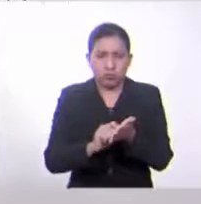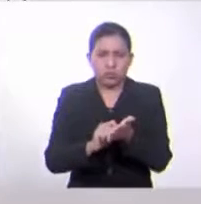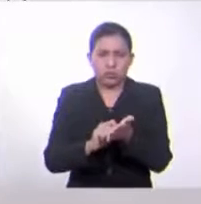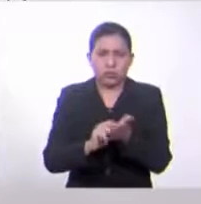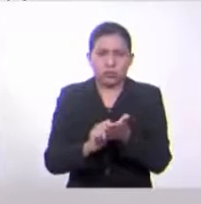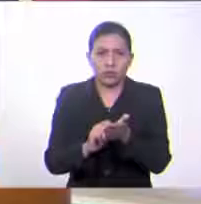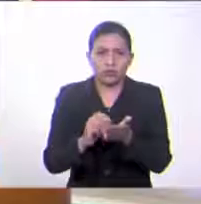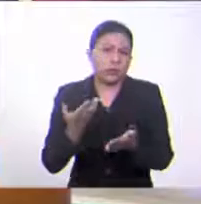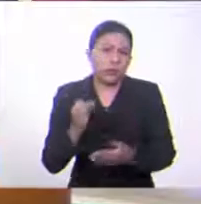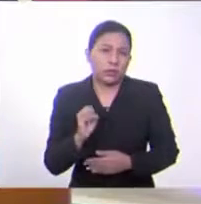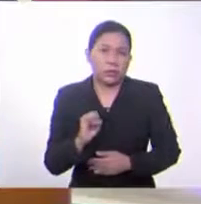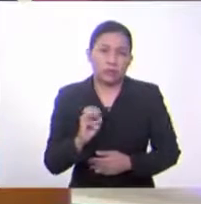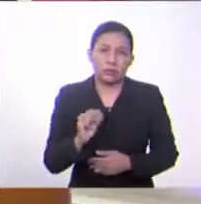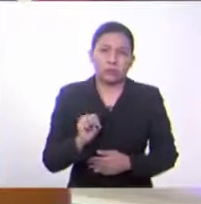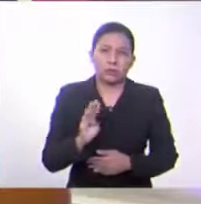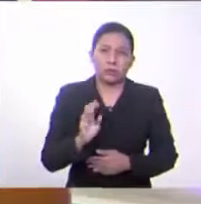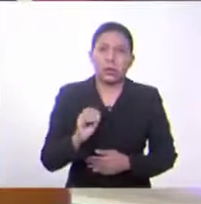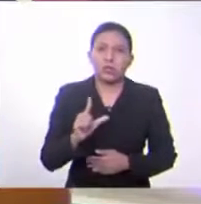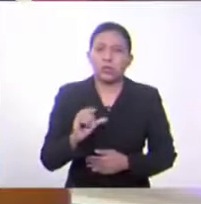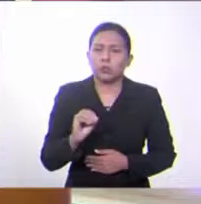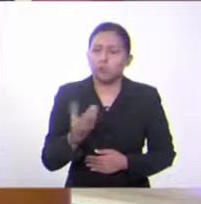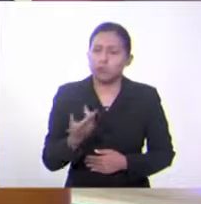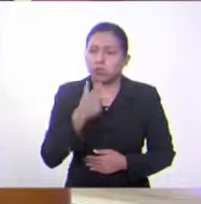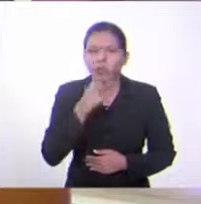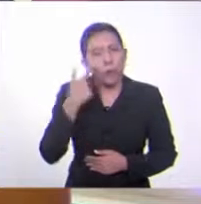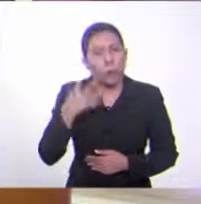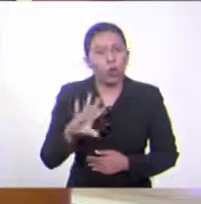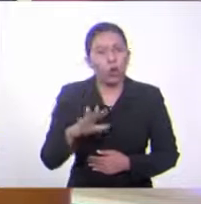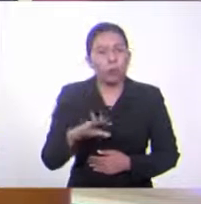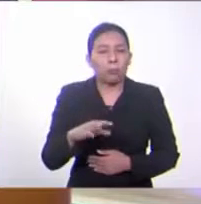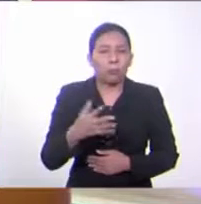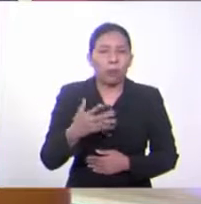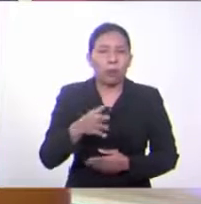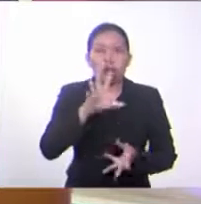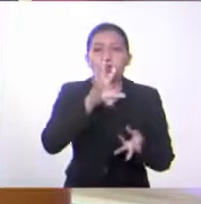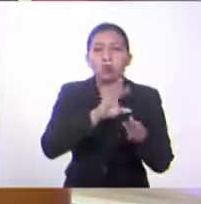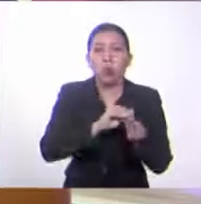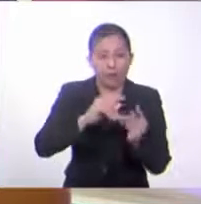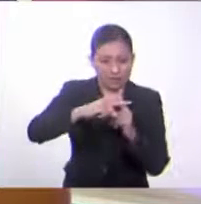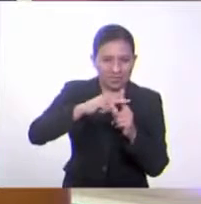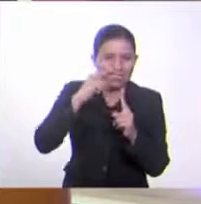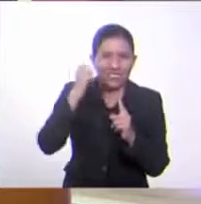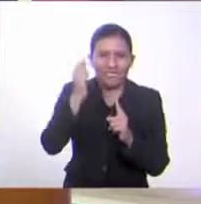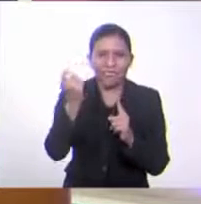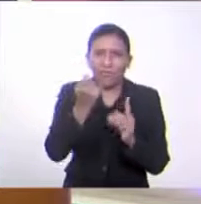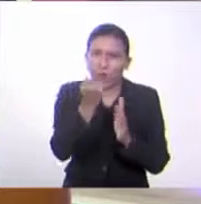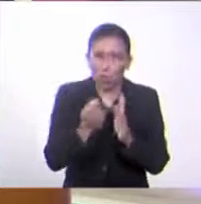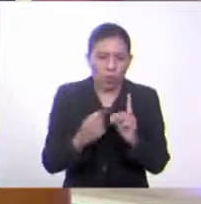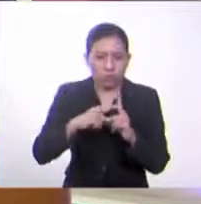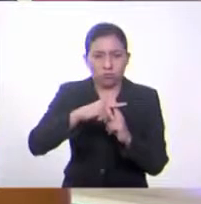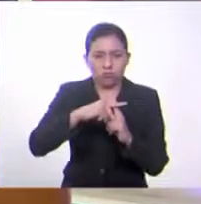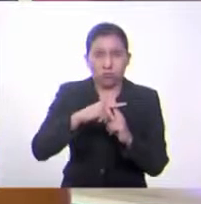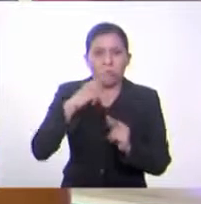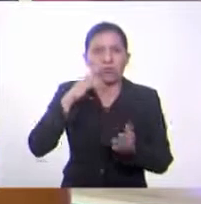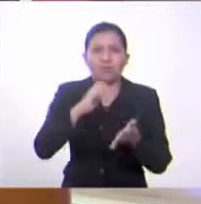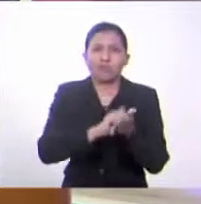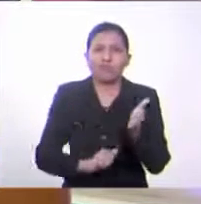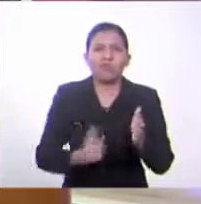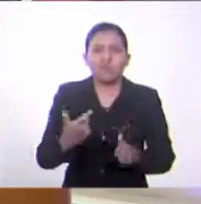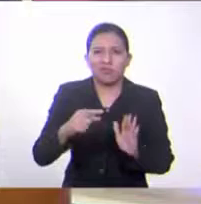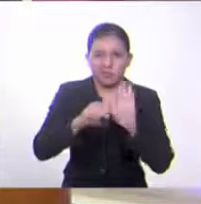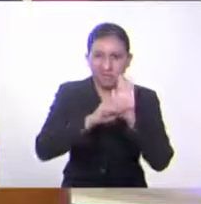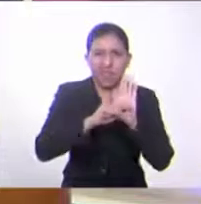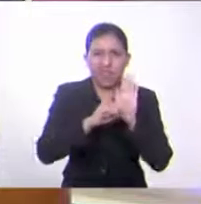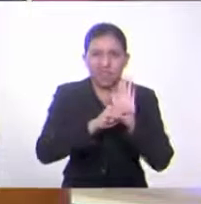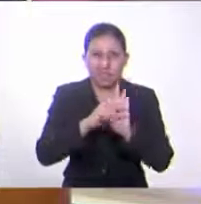símbolo, porque si tú te fijas, para la suma ocupo como una crucita, para la resta ocupo como un guión,